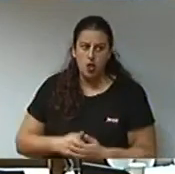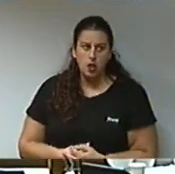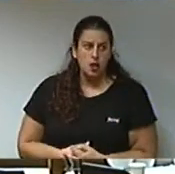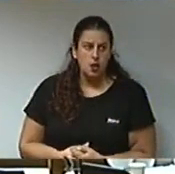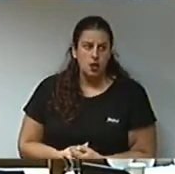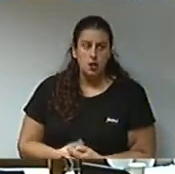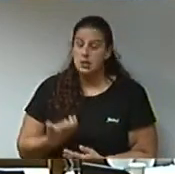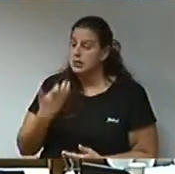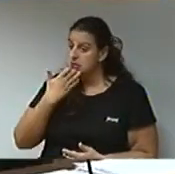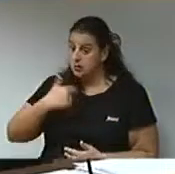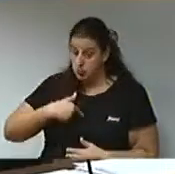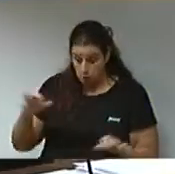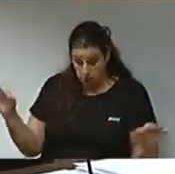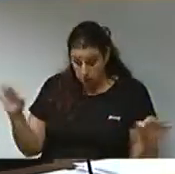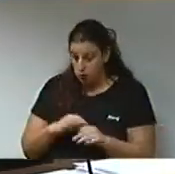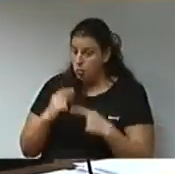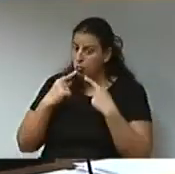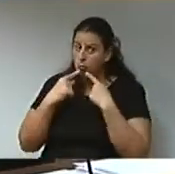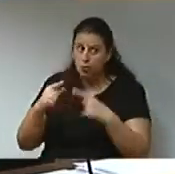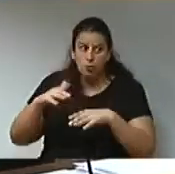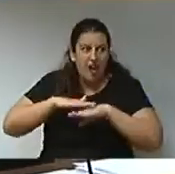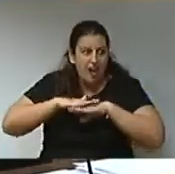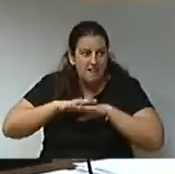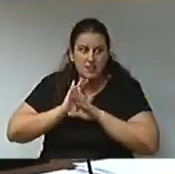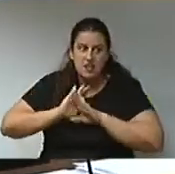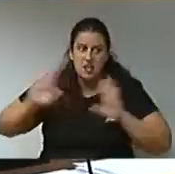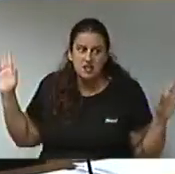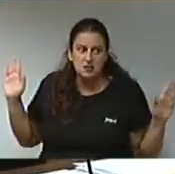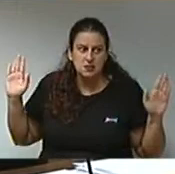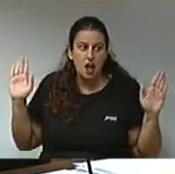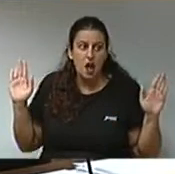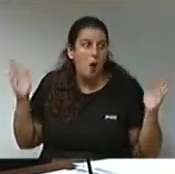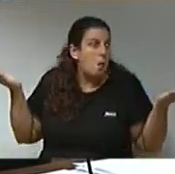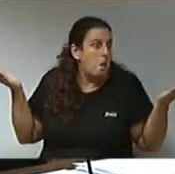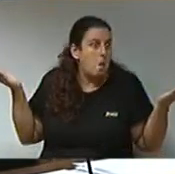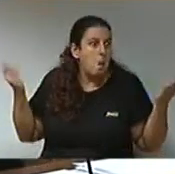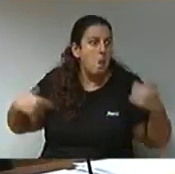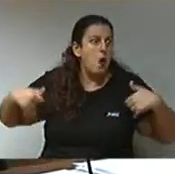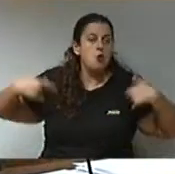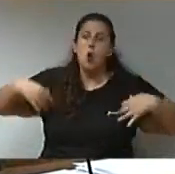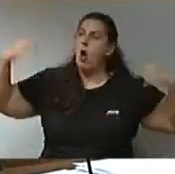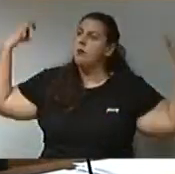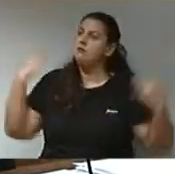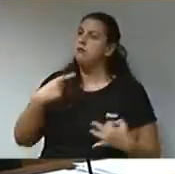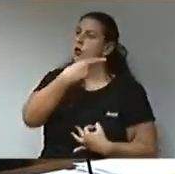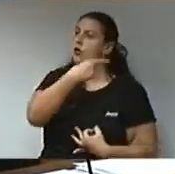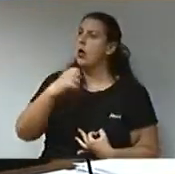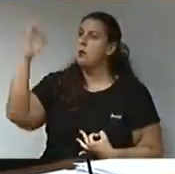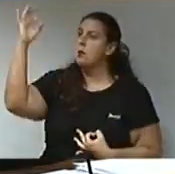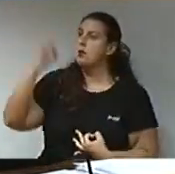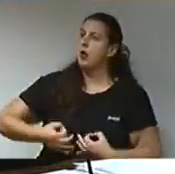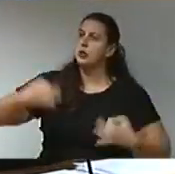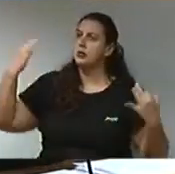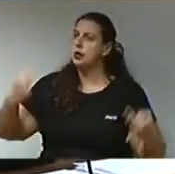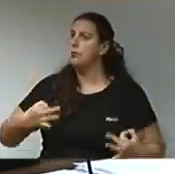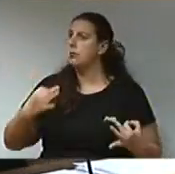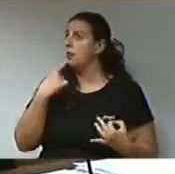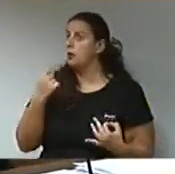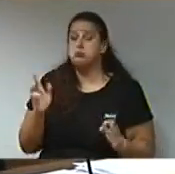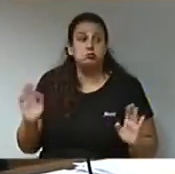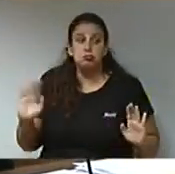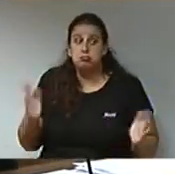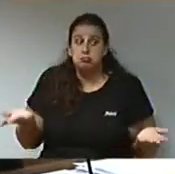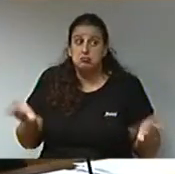cosa te equivocas, pues lo dices, que no pasa nada, yo desde luego no tengo la ciencia absoluta como tienen otros, yo